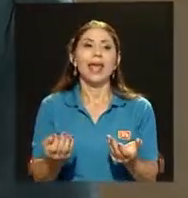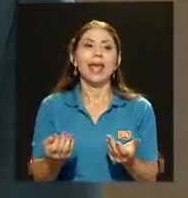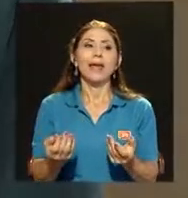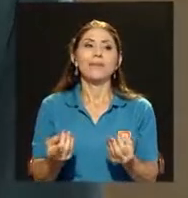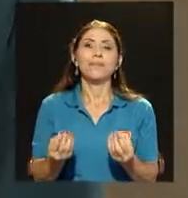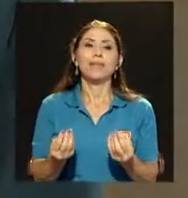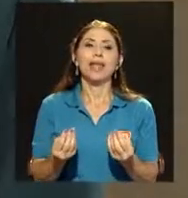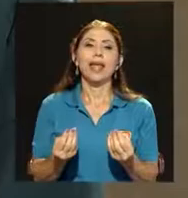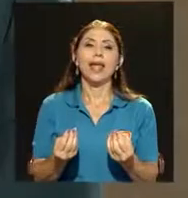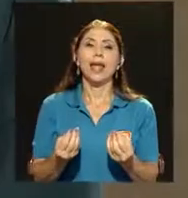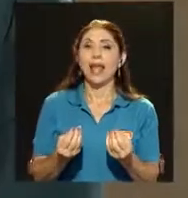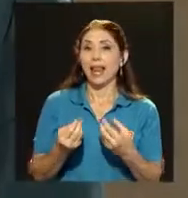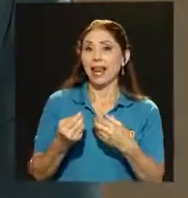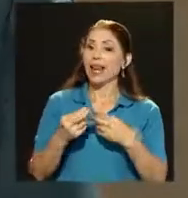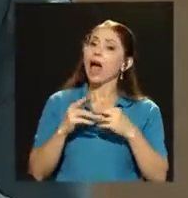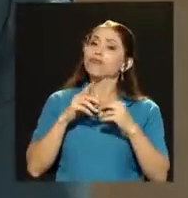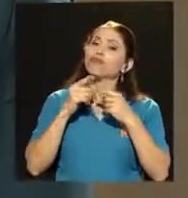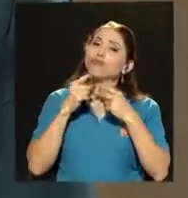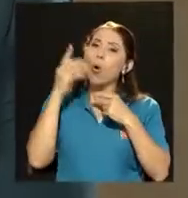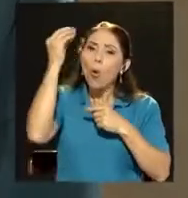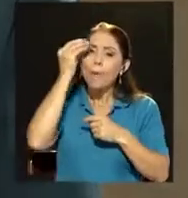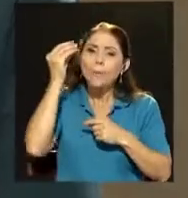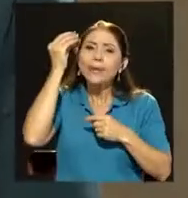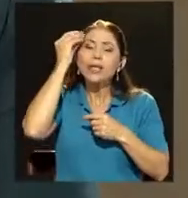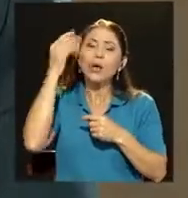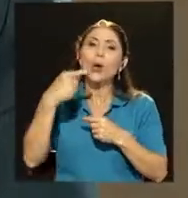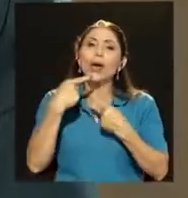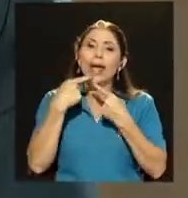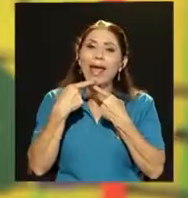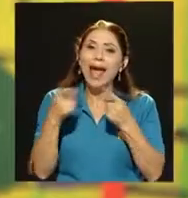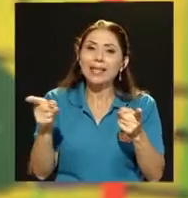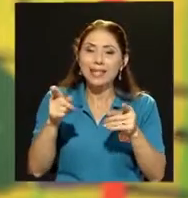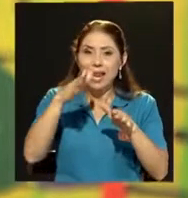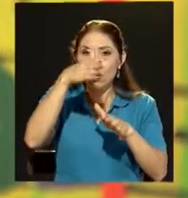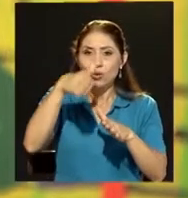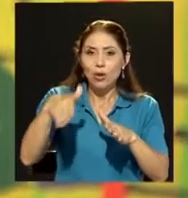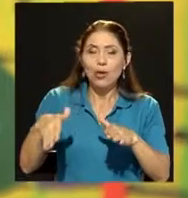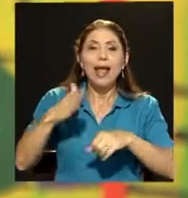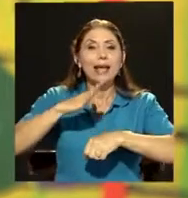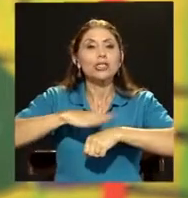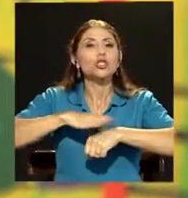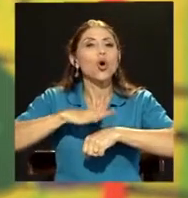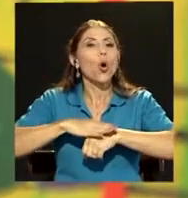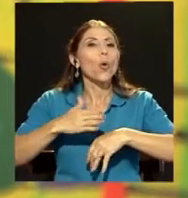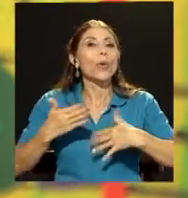el dictamen que hace la Contraloría, o la opinión que nosotros emitimos sobre la